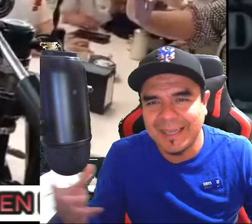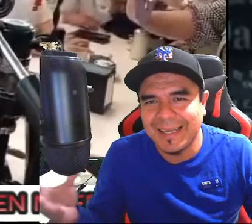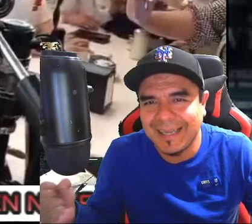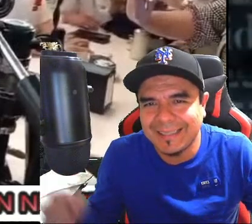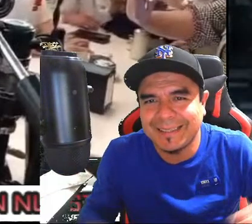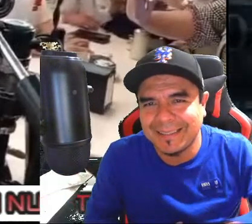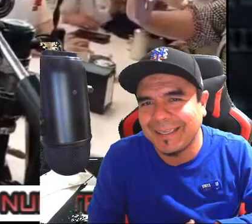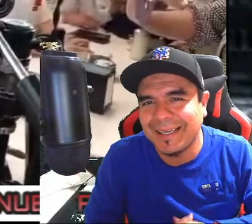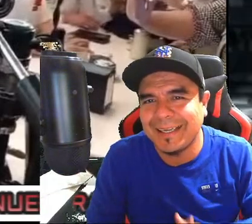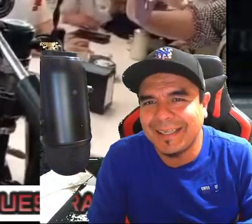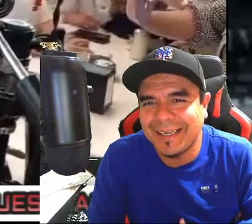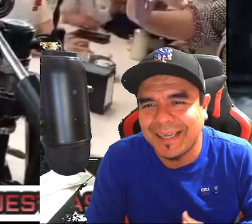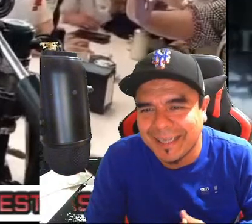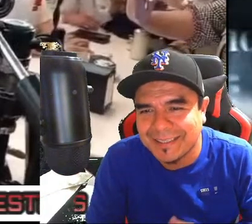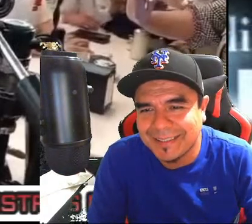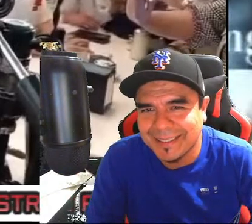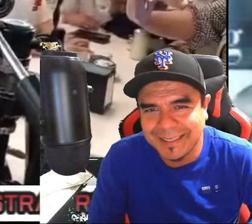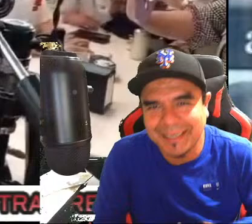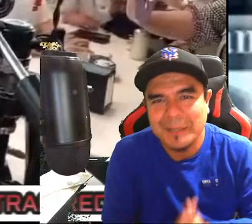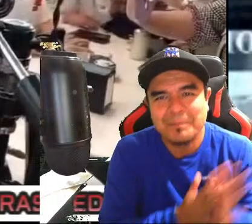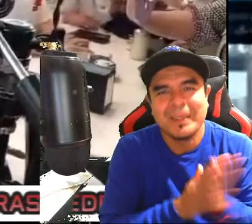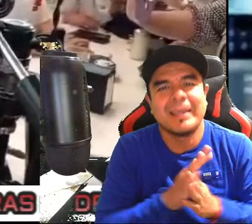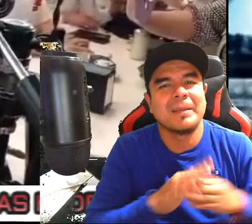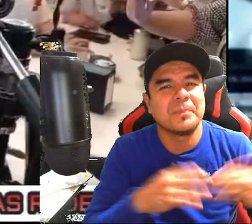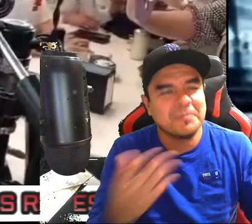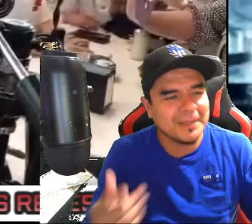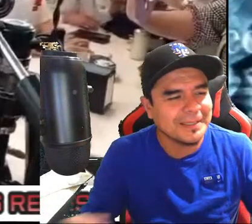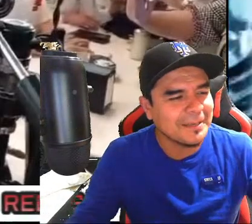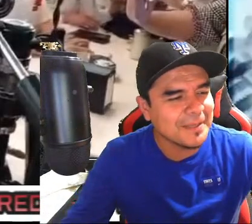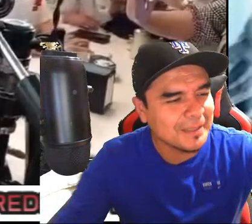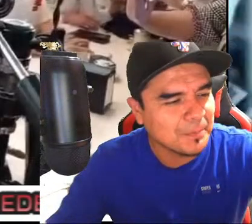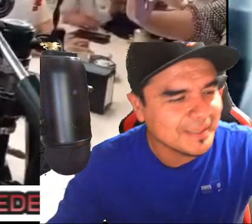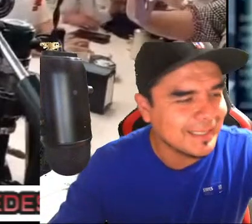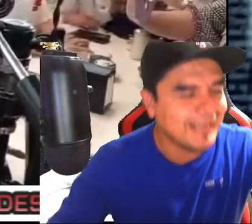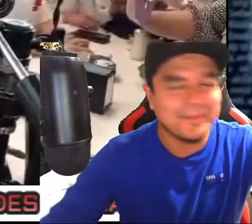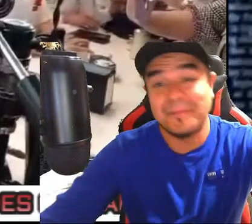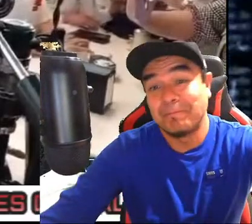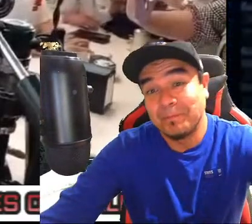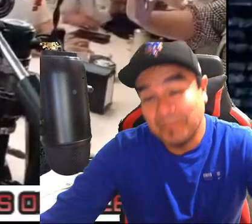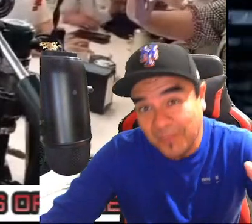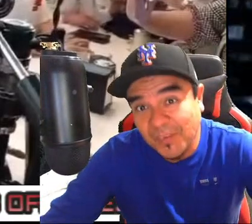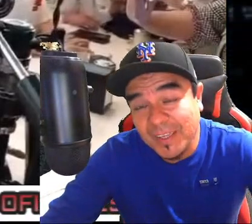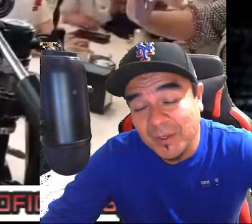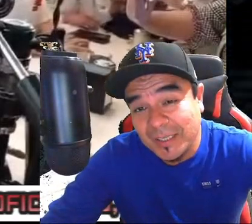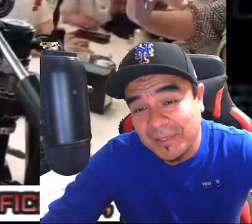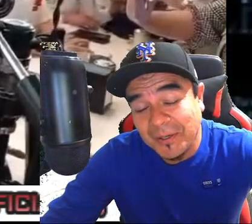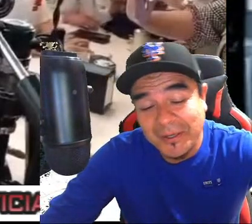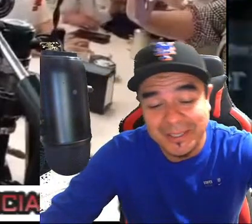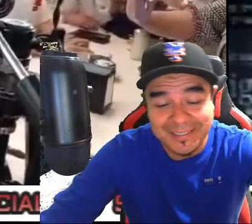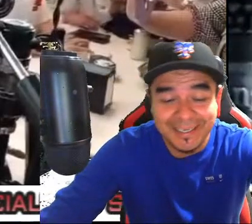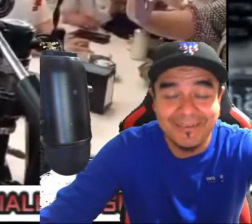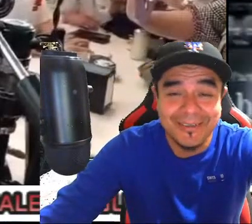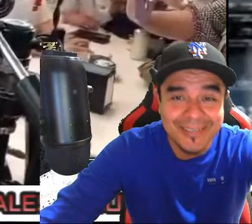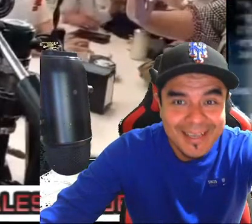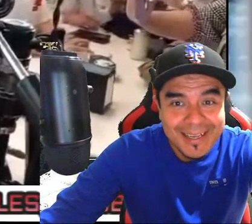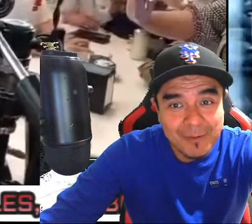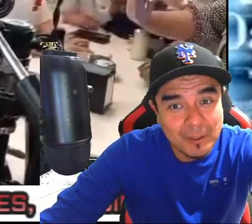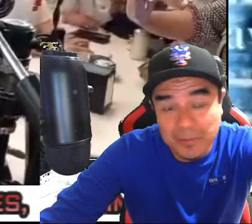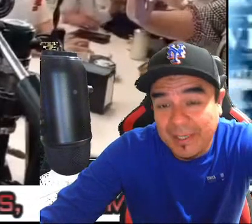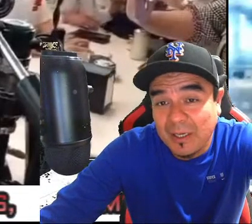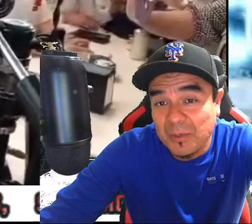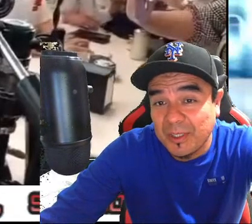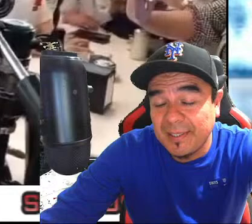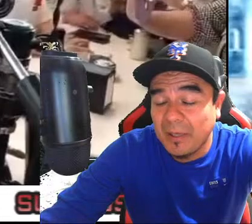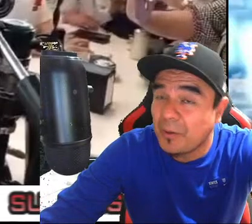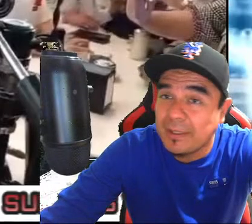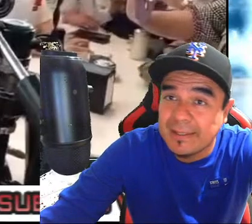pues eran gente que pues prácticamente pues era fifí, ¿no? Así lo quiero decir, amigos. Y bueno,